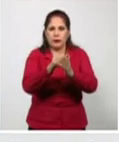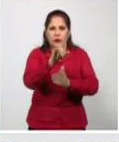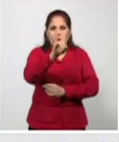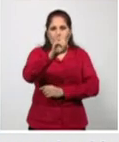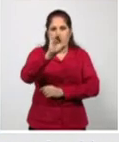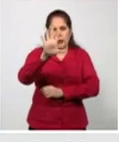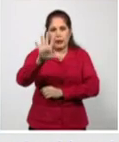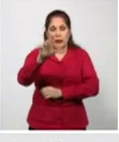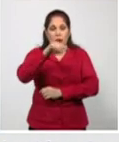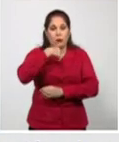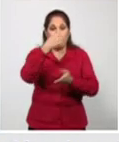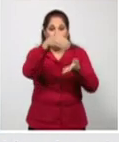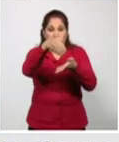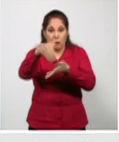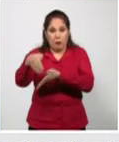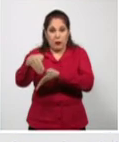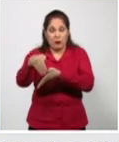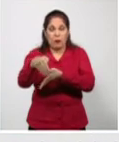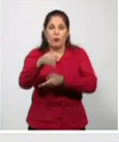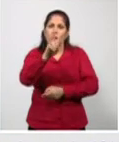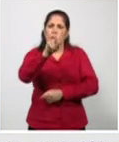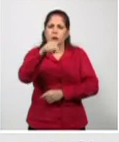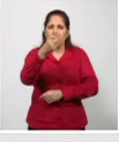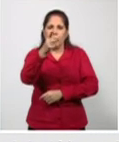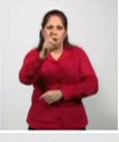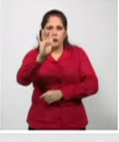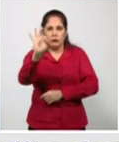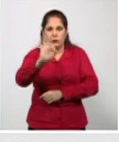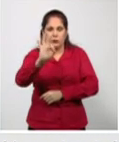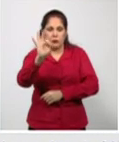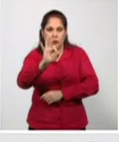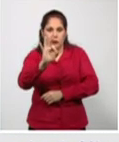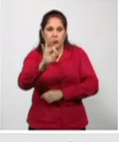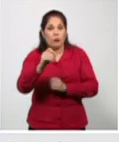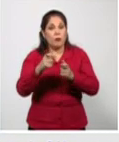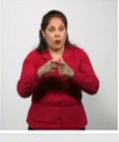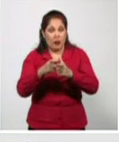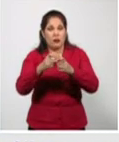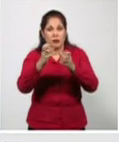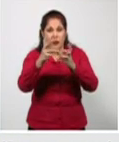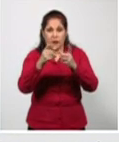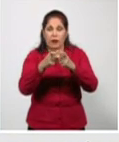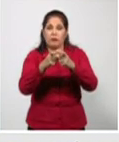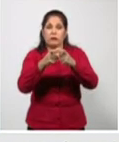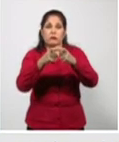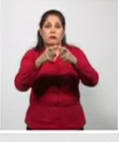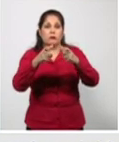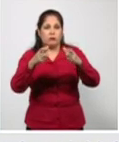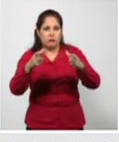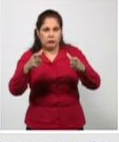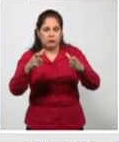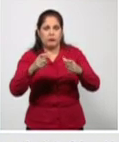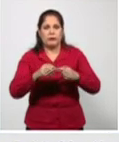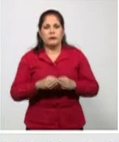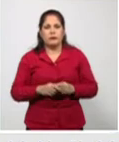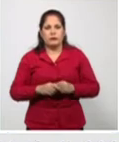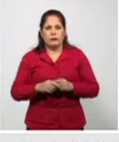2.316.095 fallecidos, letalidad de 2,18%, y una cifra que en números absolutos pues es muy